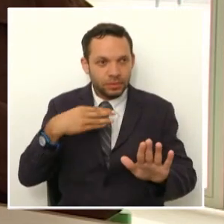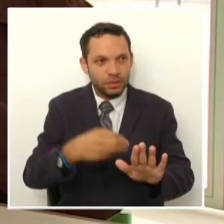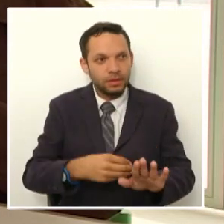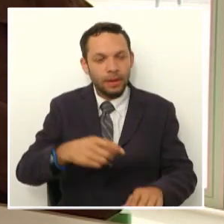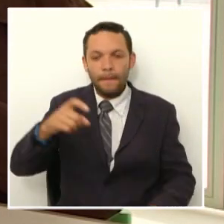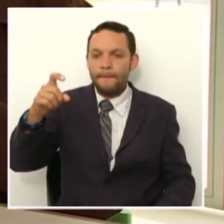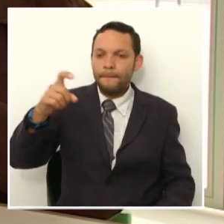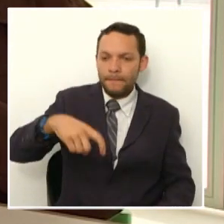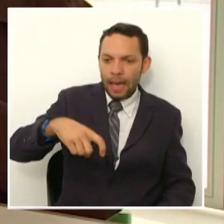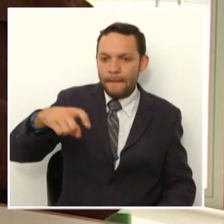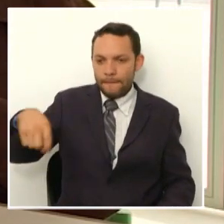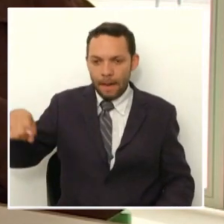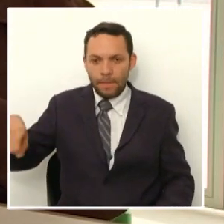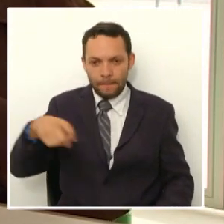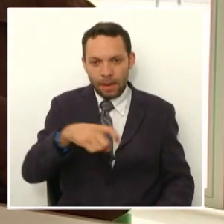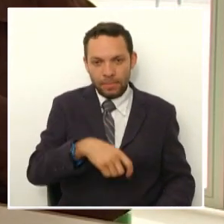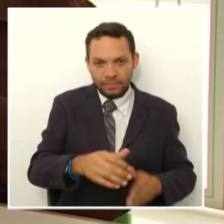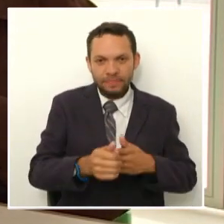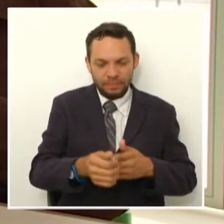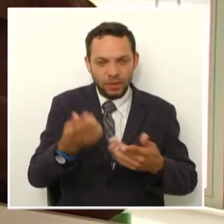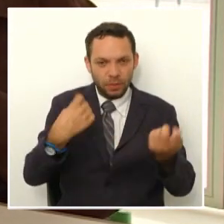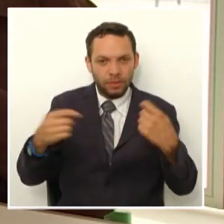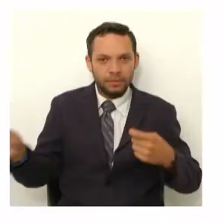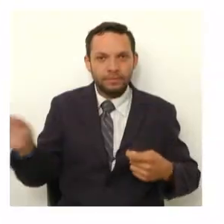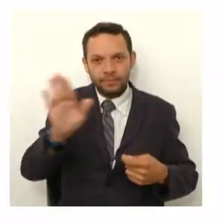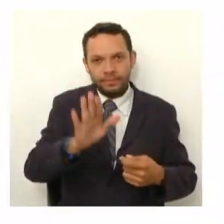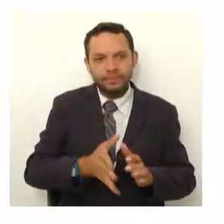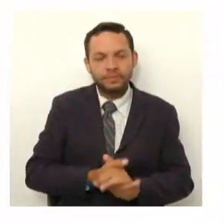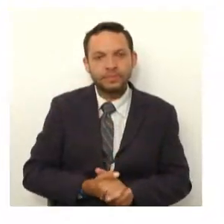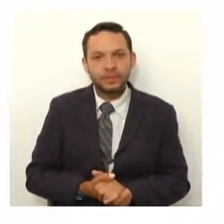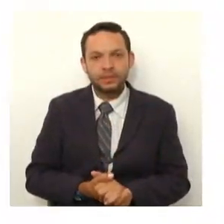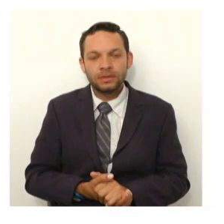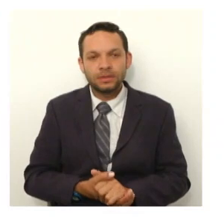a hacer el doctor Bernardo Campo. Ya regresamos.